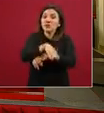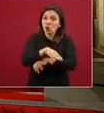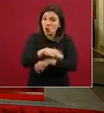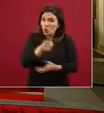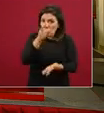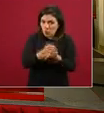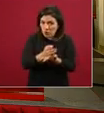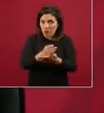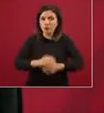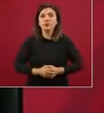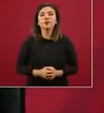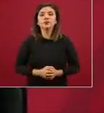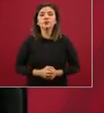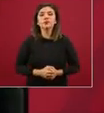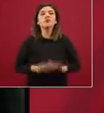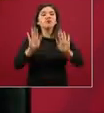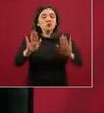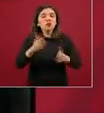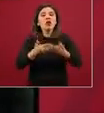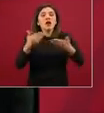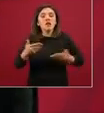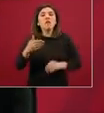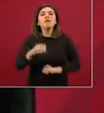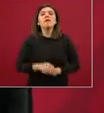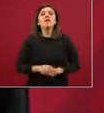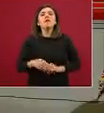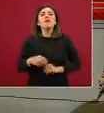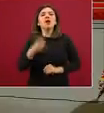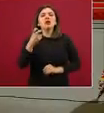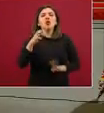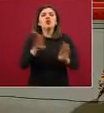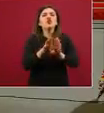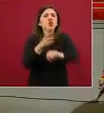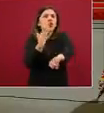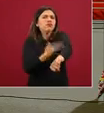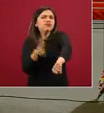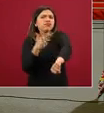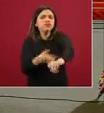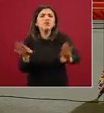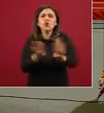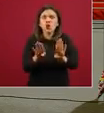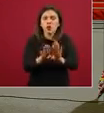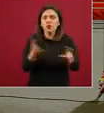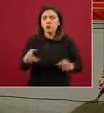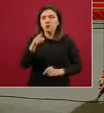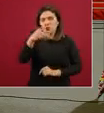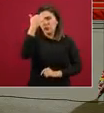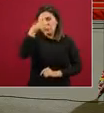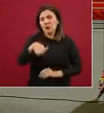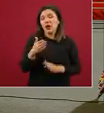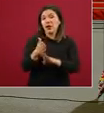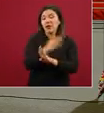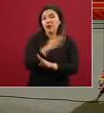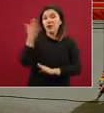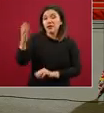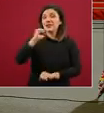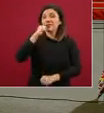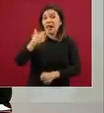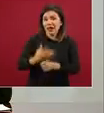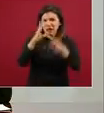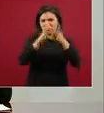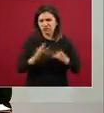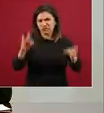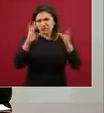a las inscripciones. Ahora bien, ¿cómo van a ser los procesos? Como bien señalaba el señor